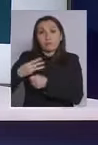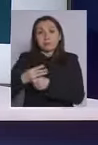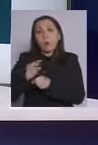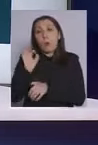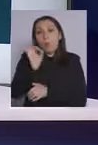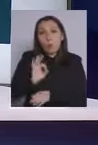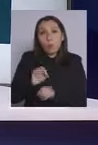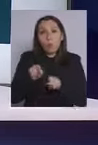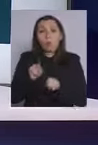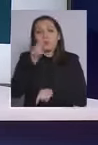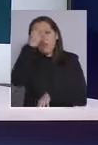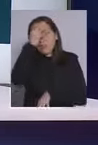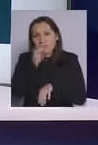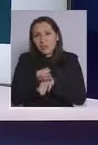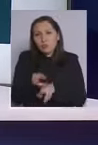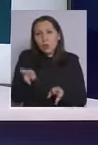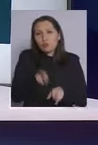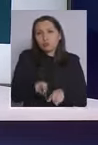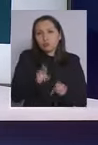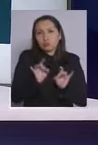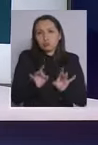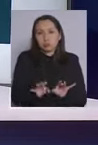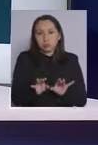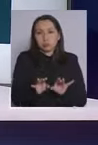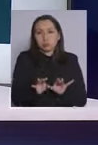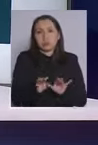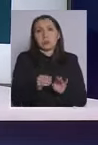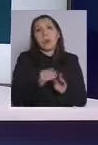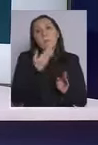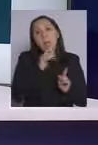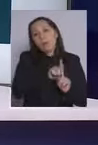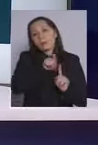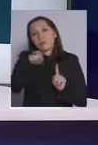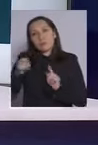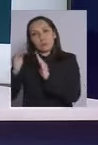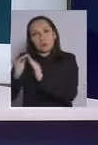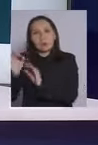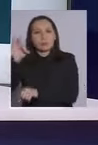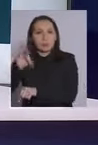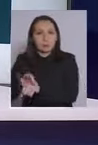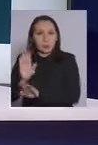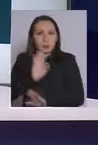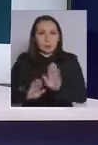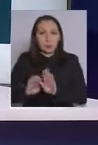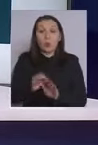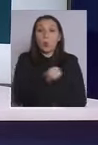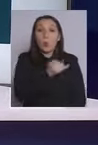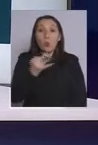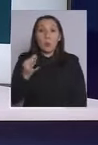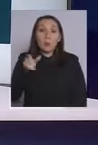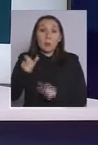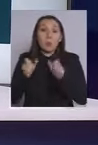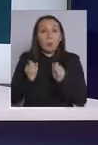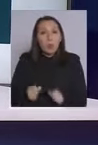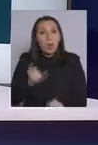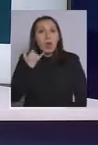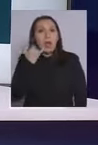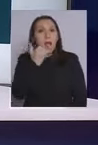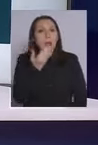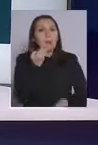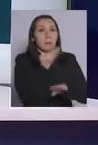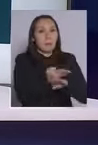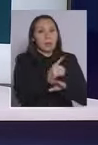que presentan enfermedades crónicas. Finalmente, reiterar el número al cual deben llamar para poder